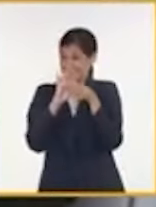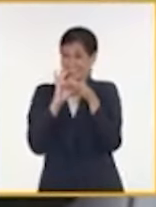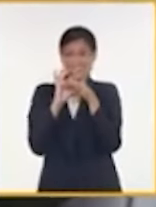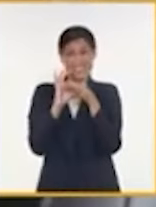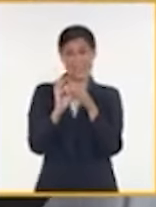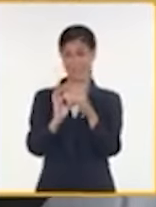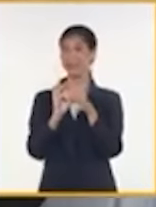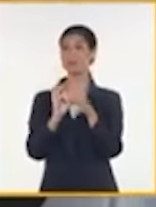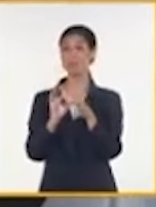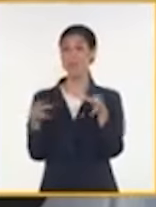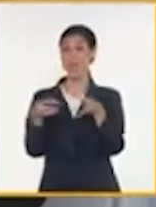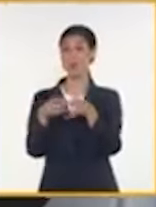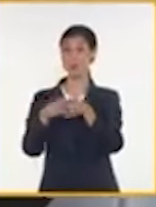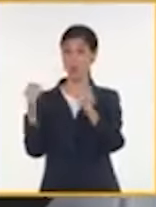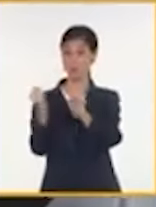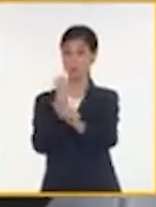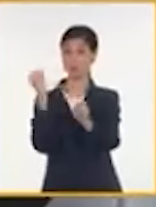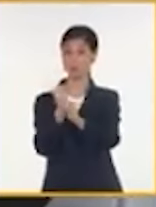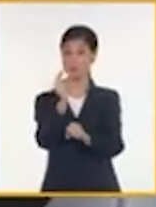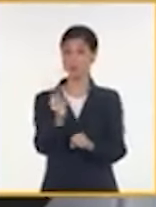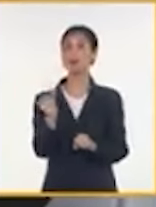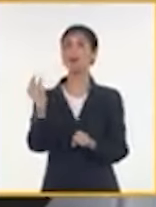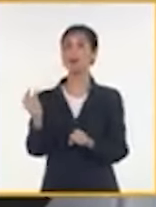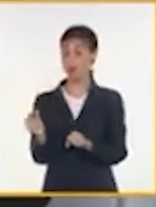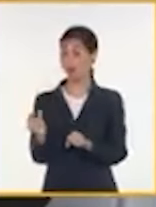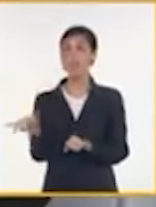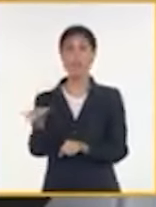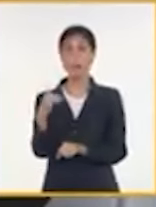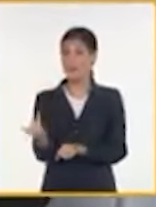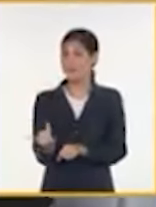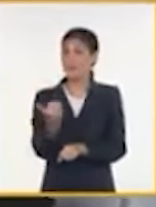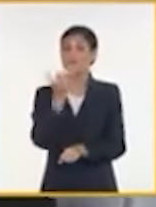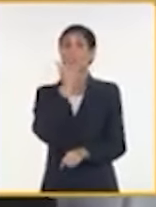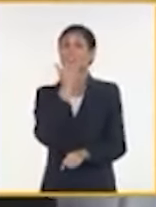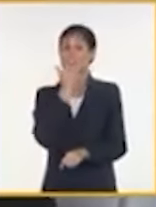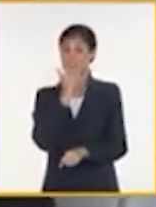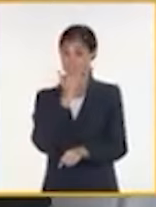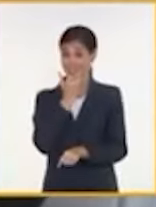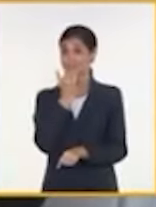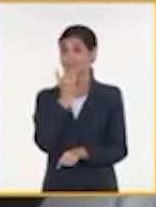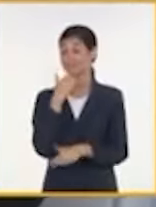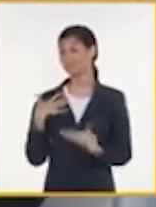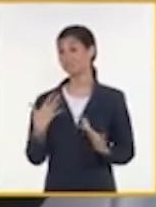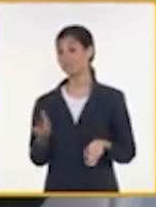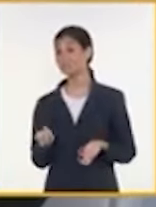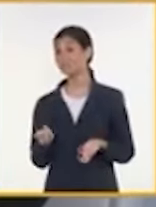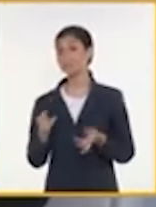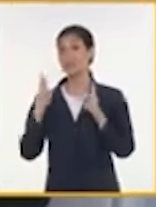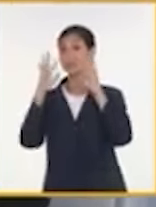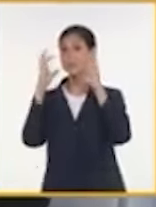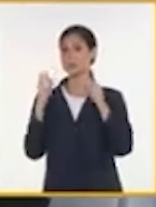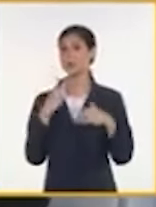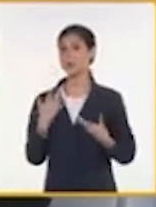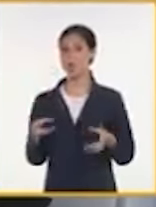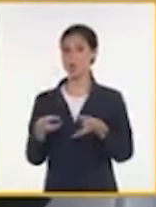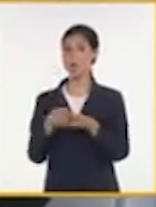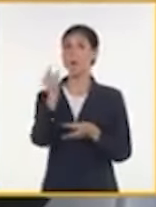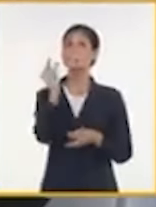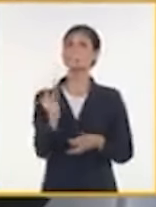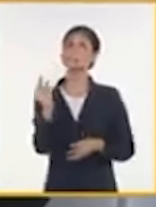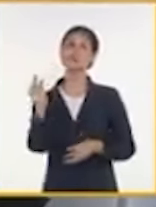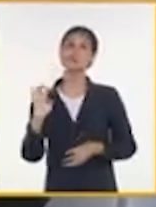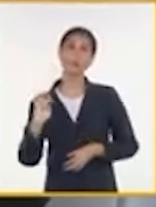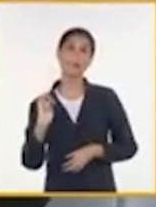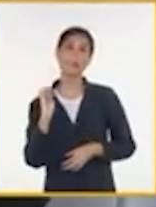moradores en esa zona ahí de aquí de la capital y como resultado de esto se procesaron cuatro personas que hoy